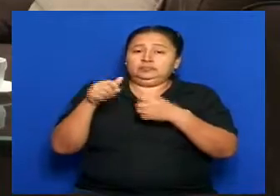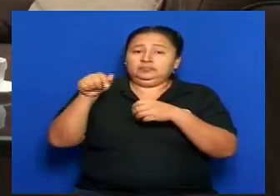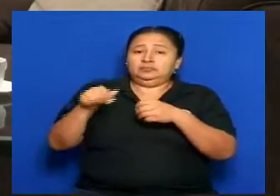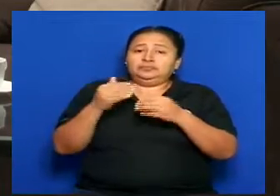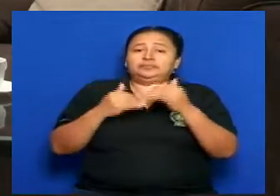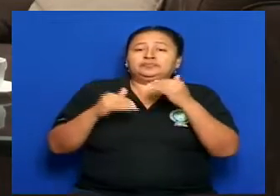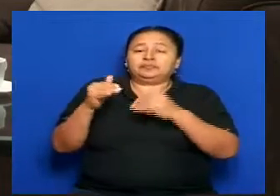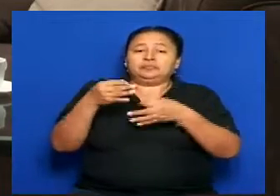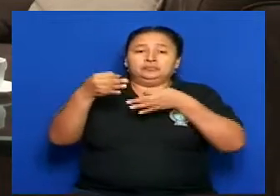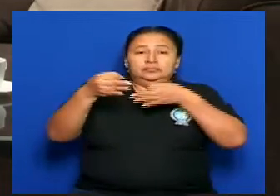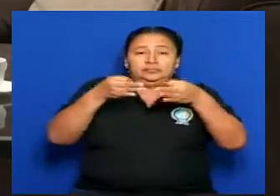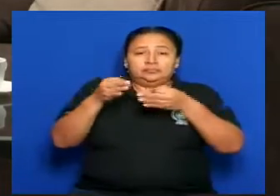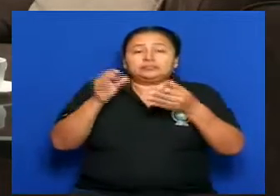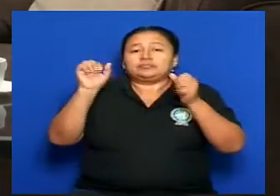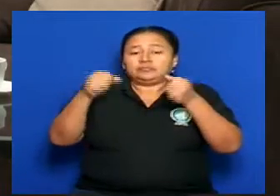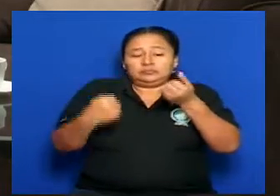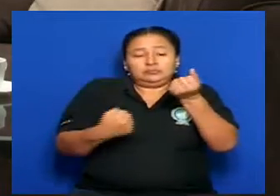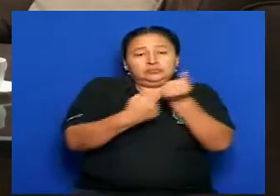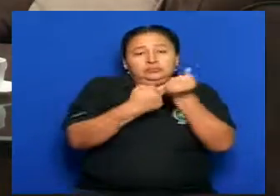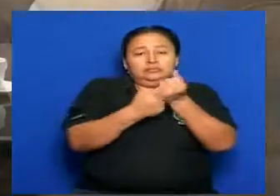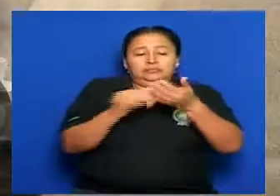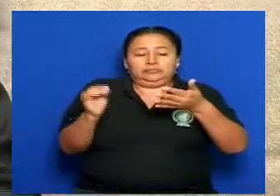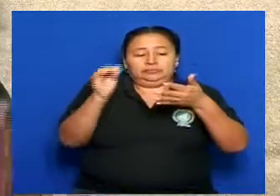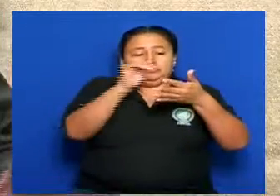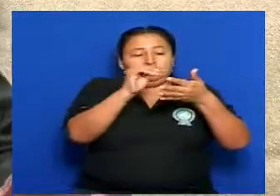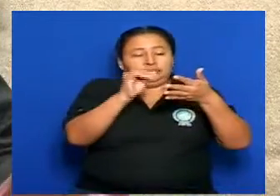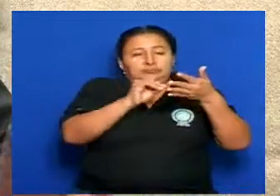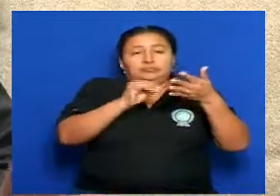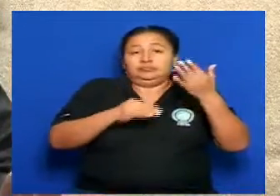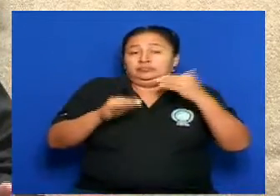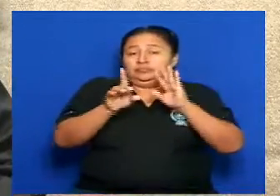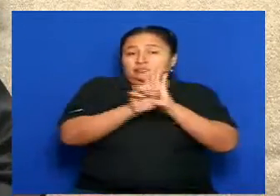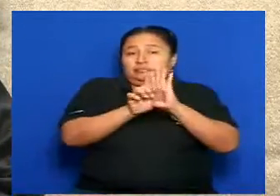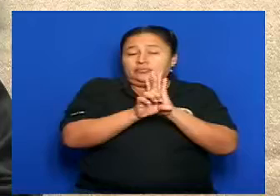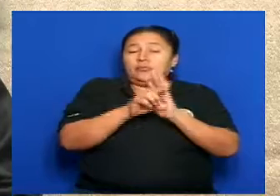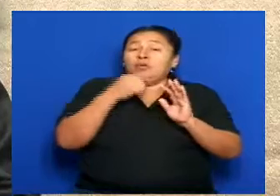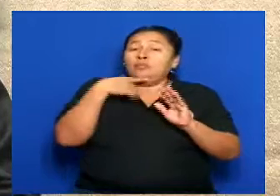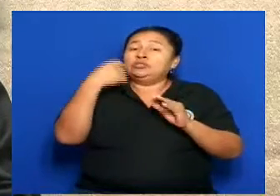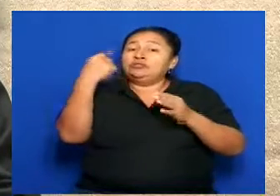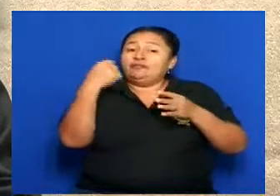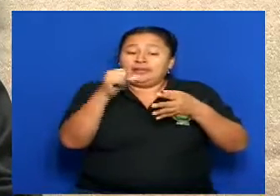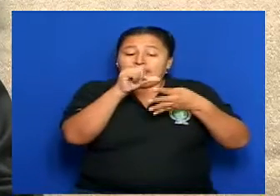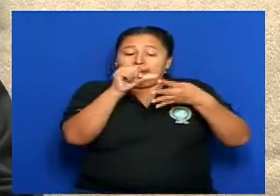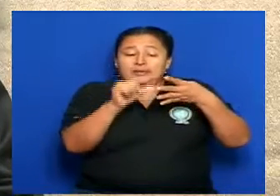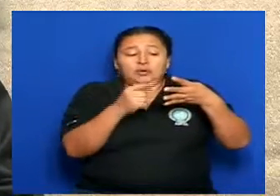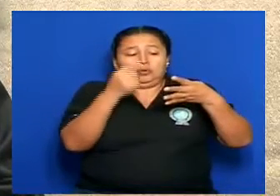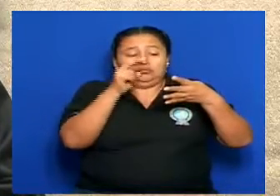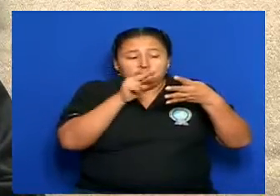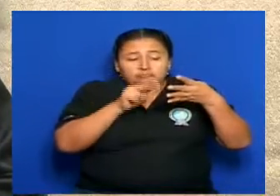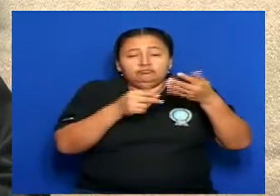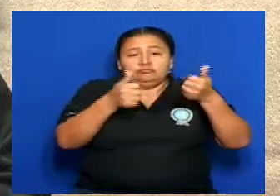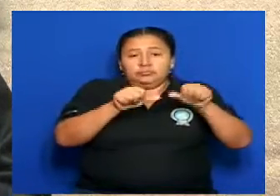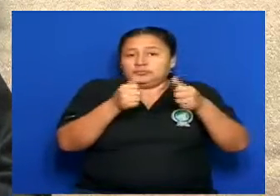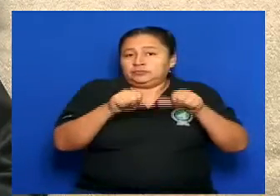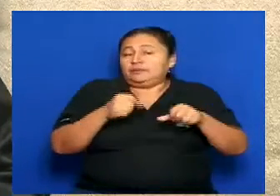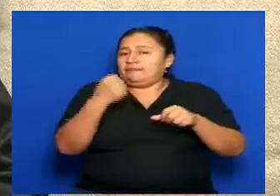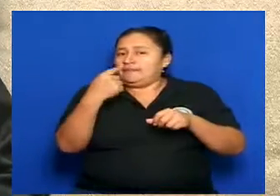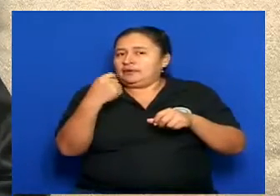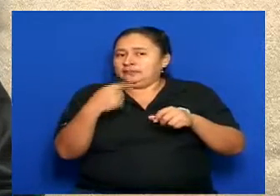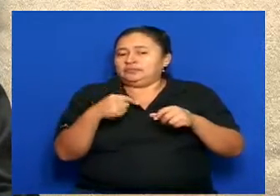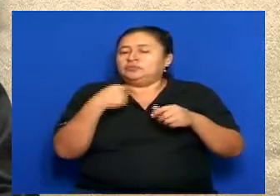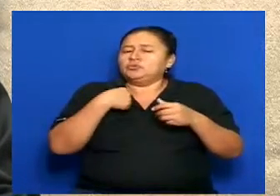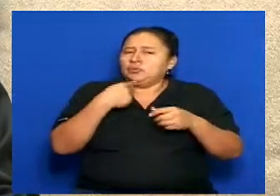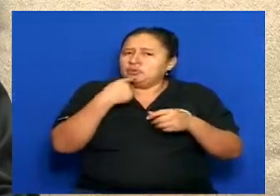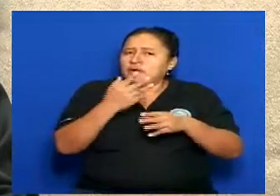argumentos que puedan fortalecer la ley y esto es importante por eso no se ha probado en particular lo otro es que también lo decía